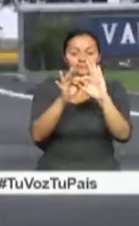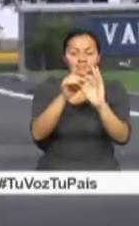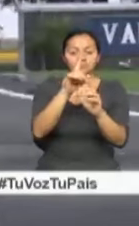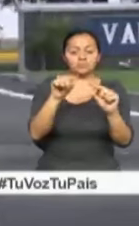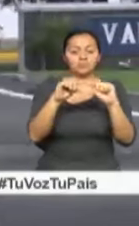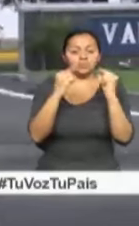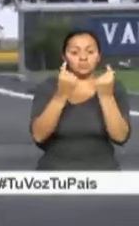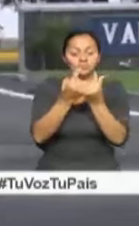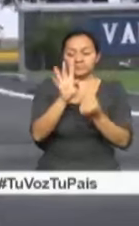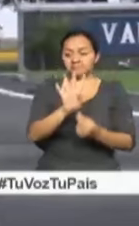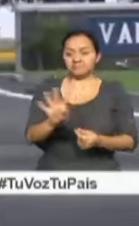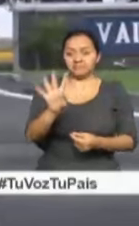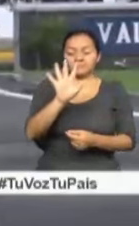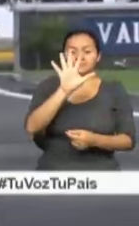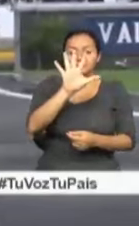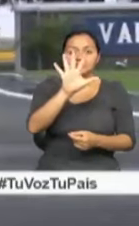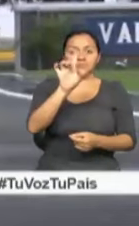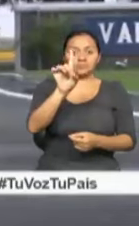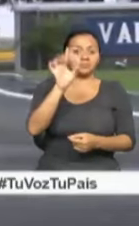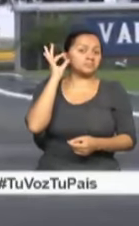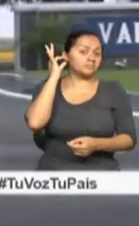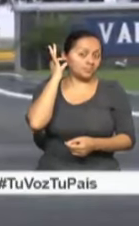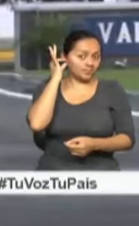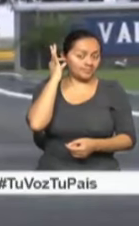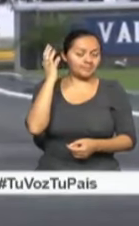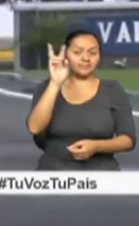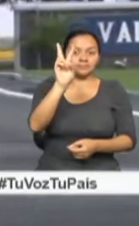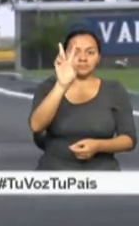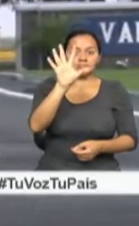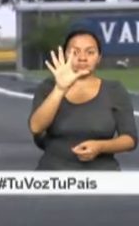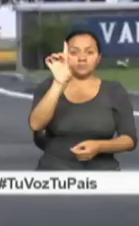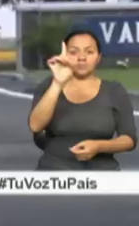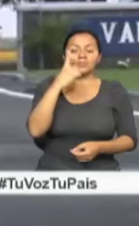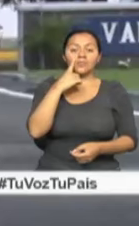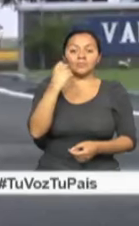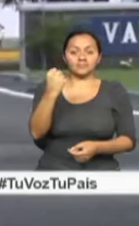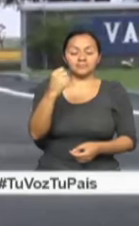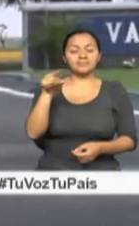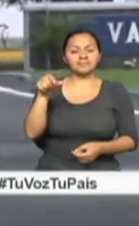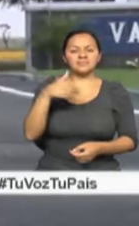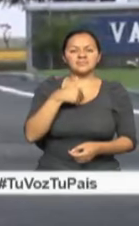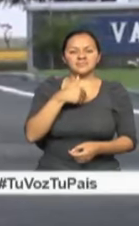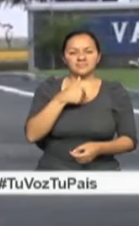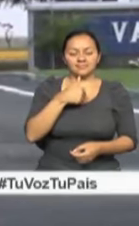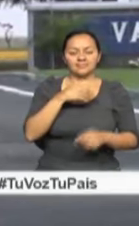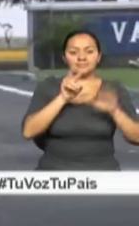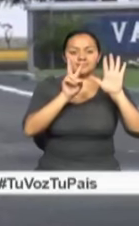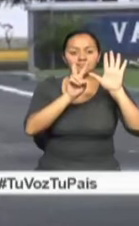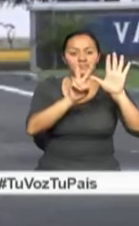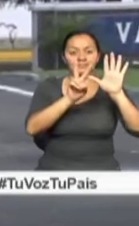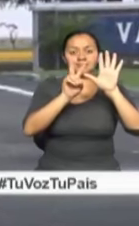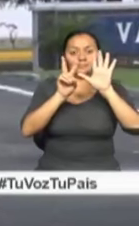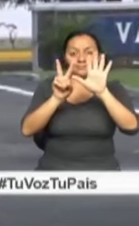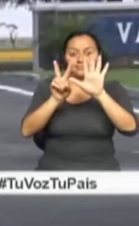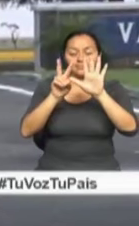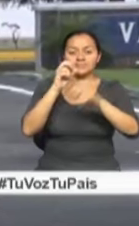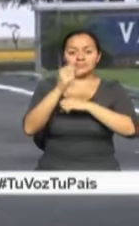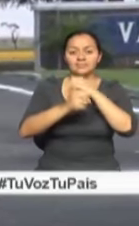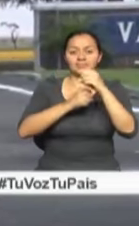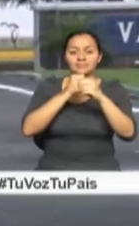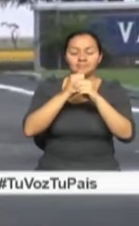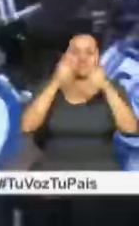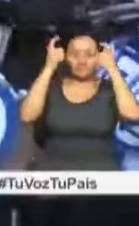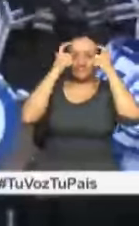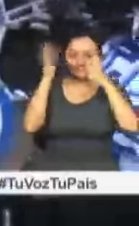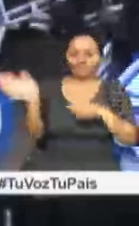que está integrado por 51 mujeres y 251 hombres, pertenece a la 77ª promoción que obtuvieron su